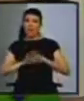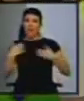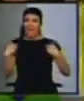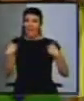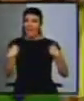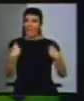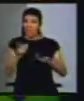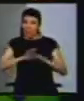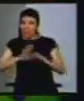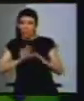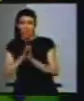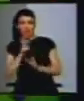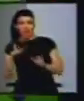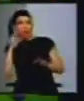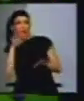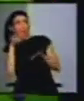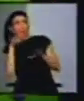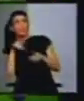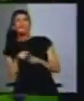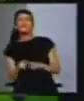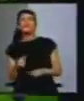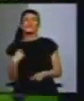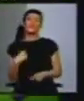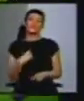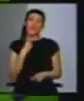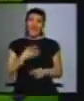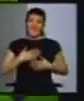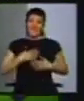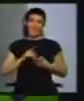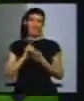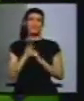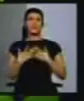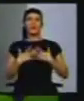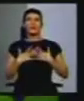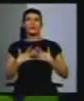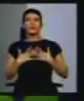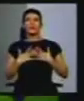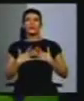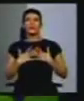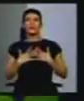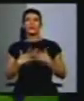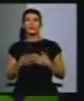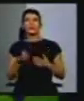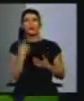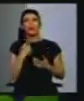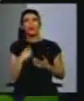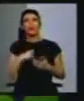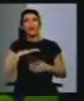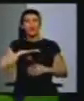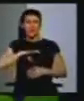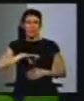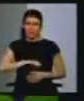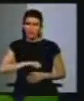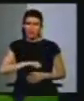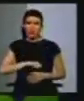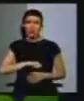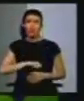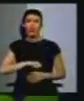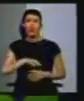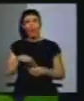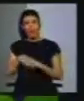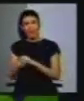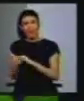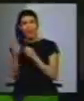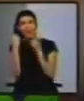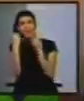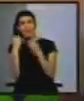le llamó la atención a todo el mundo. Me cambió la vida. Sí. ¿Por qué? Porque entré por una depresión y